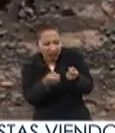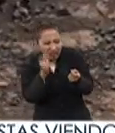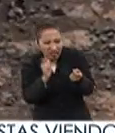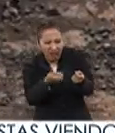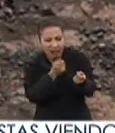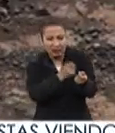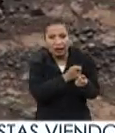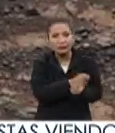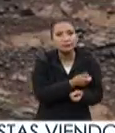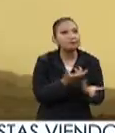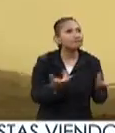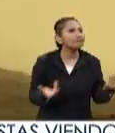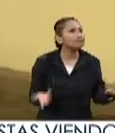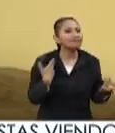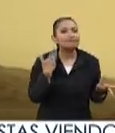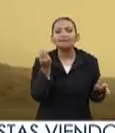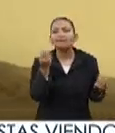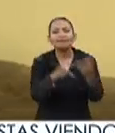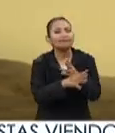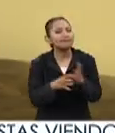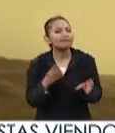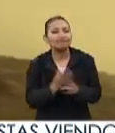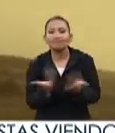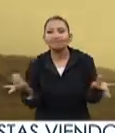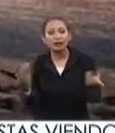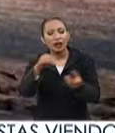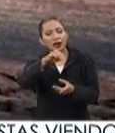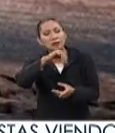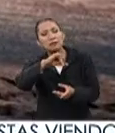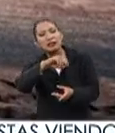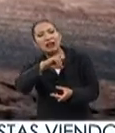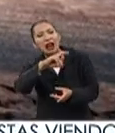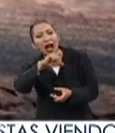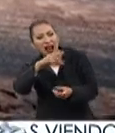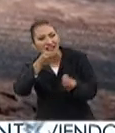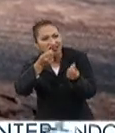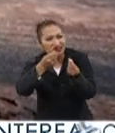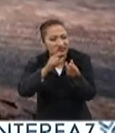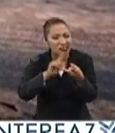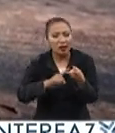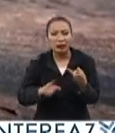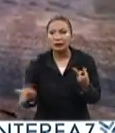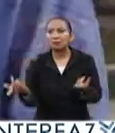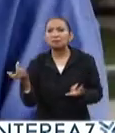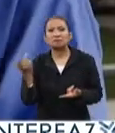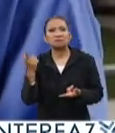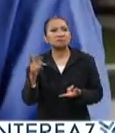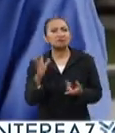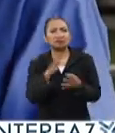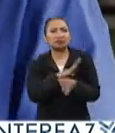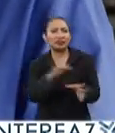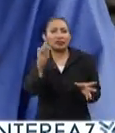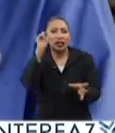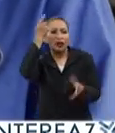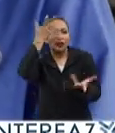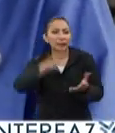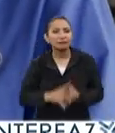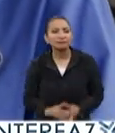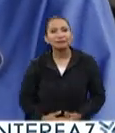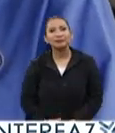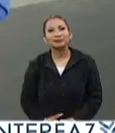de tantas cosas, minerales y en general tecnología,